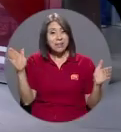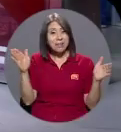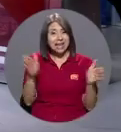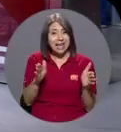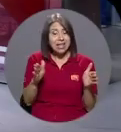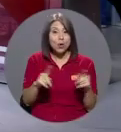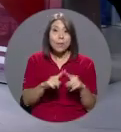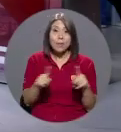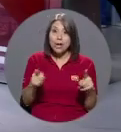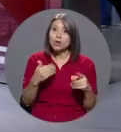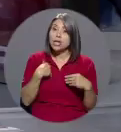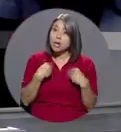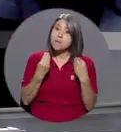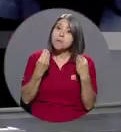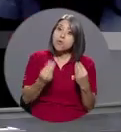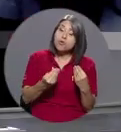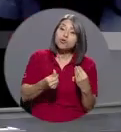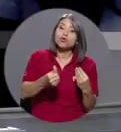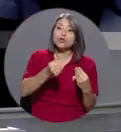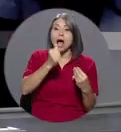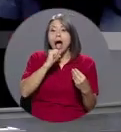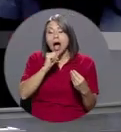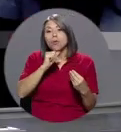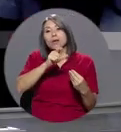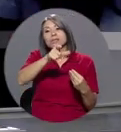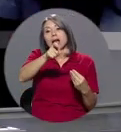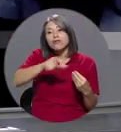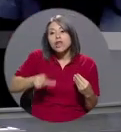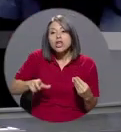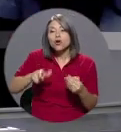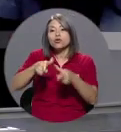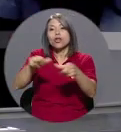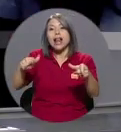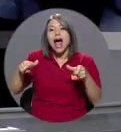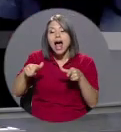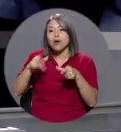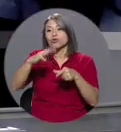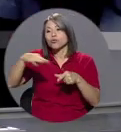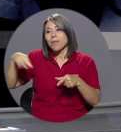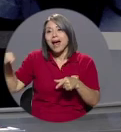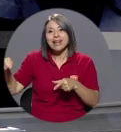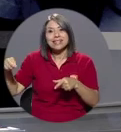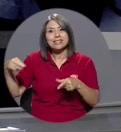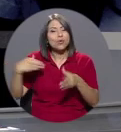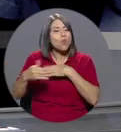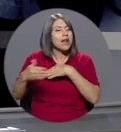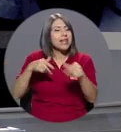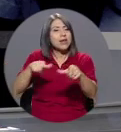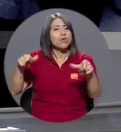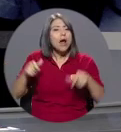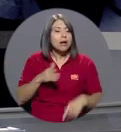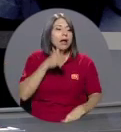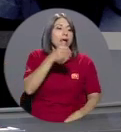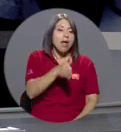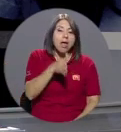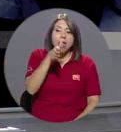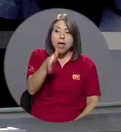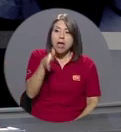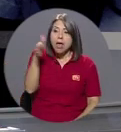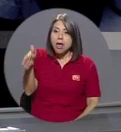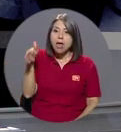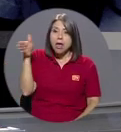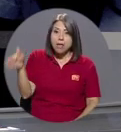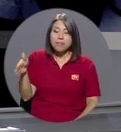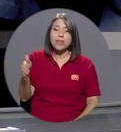un recurso hídrico sumamente importante, ¿verdad? Donde sea que nosotros vayamos hay agua. Entonces la acuicultura, como ya mencionamos, lo